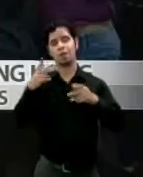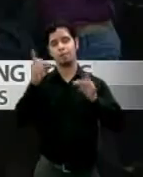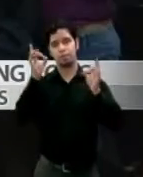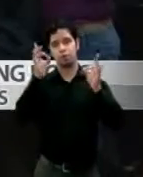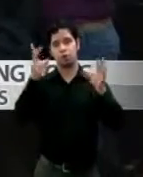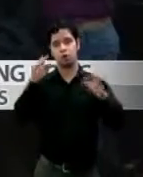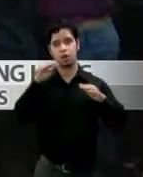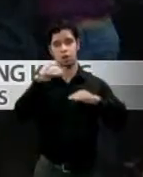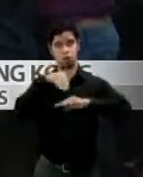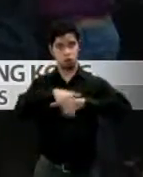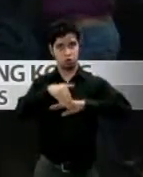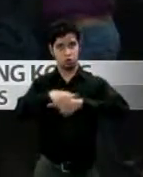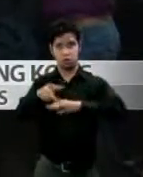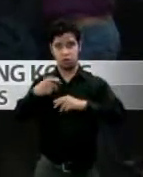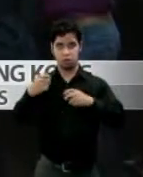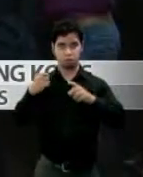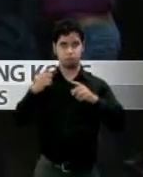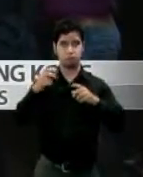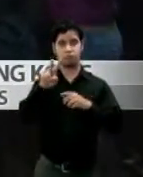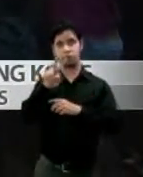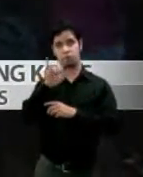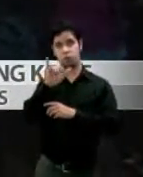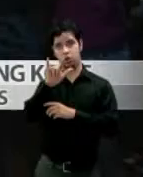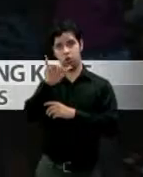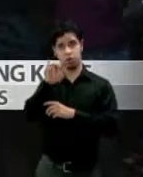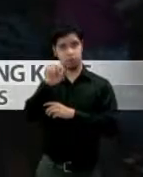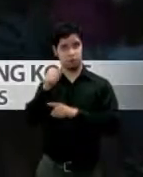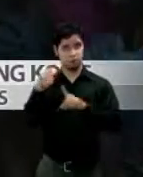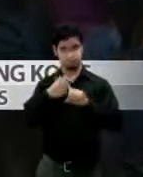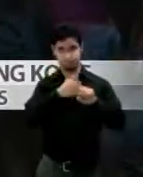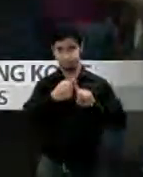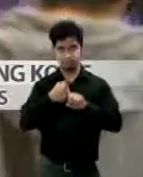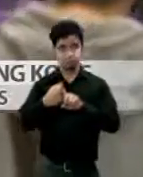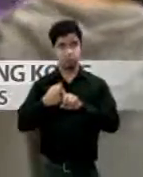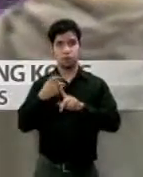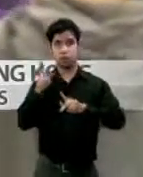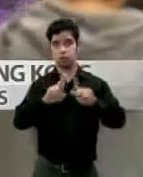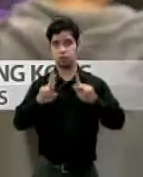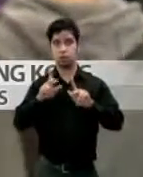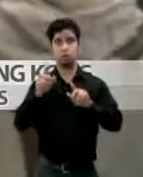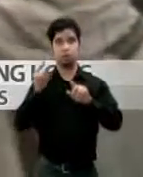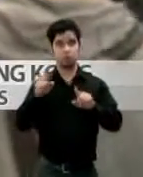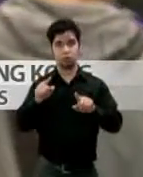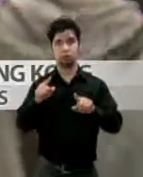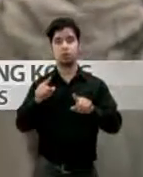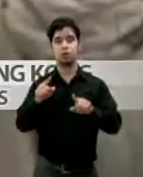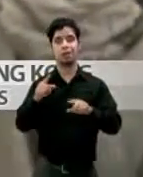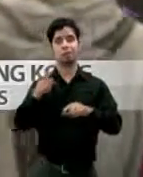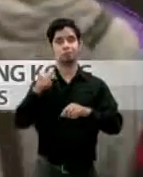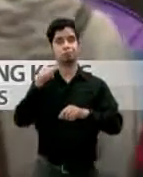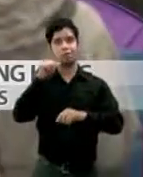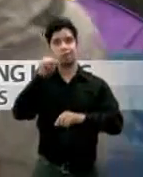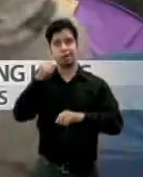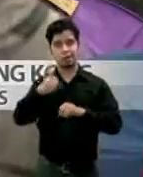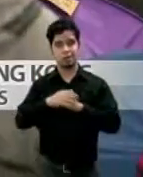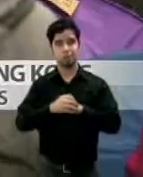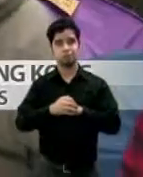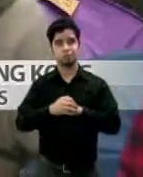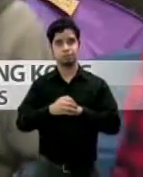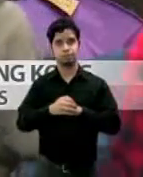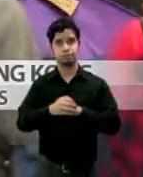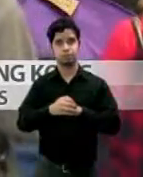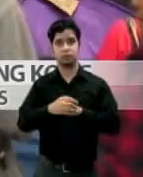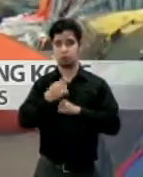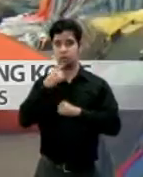desde que empezaron las protestas. Los fundadores, que se entregarán en el día de mañana, acusaron que